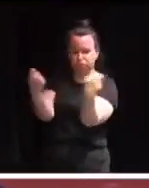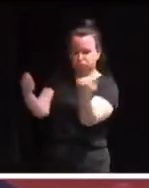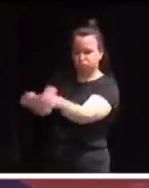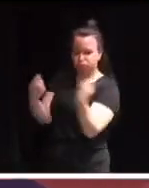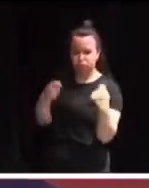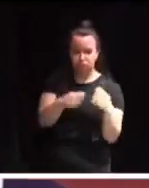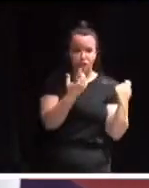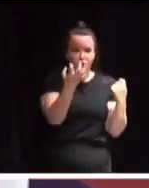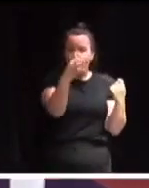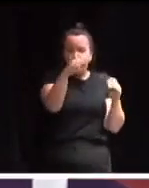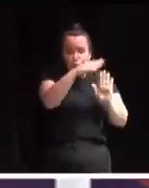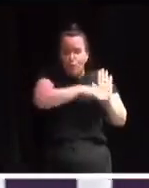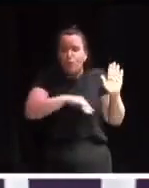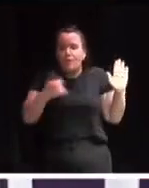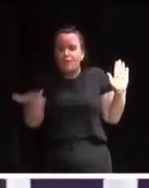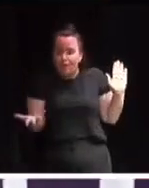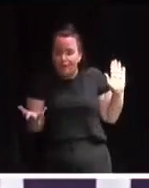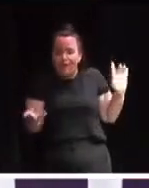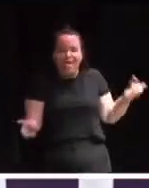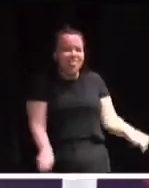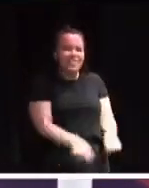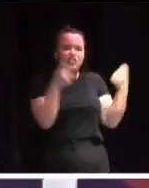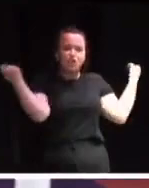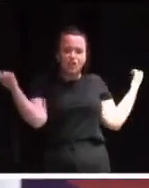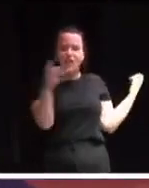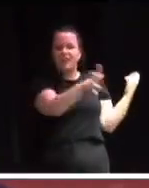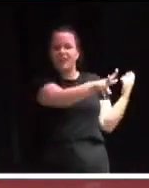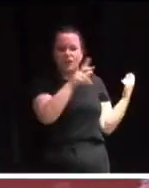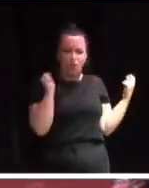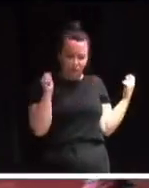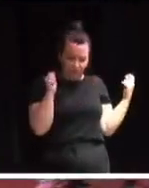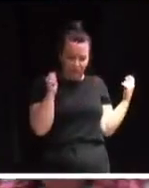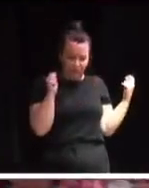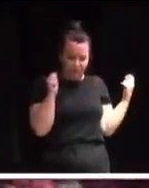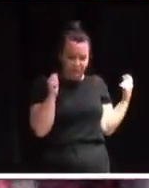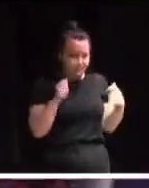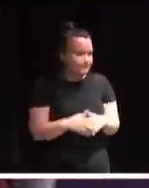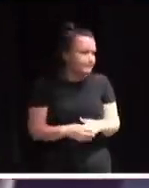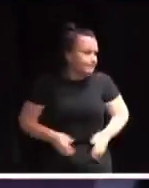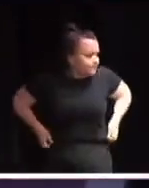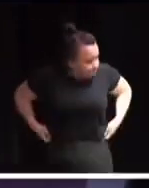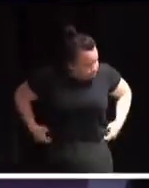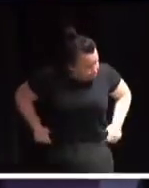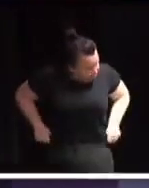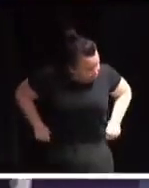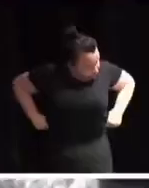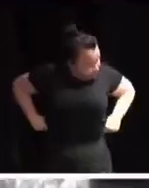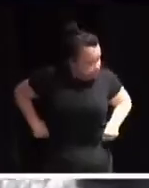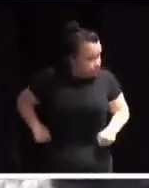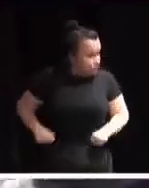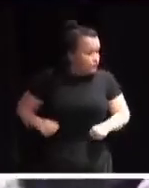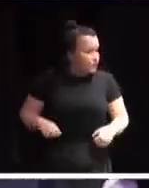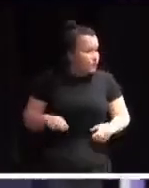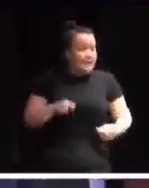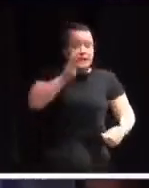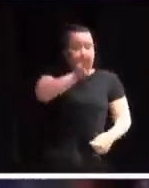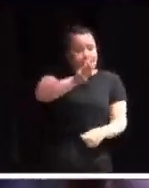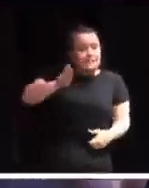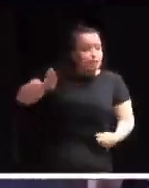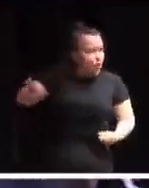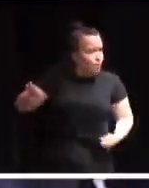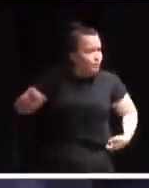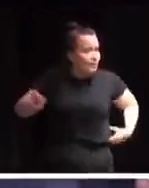destrozar y robar robar el récord del partido popular